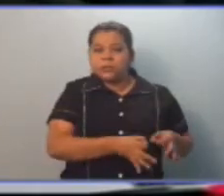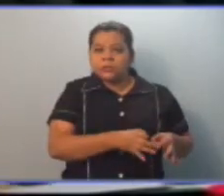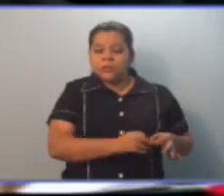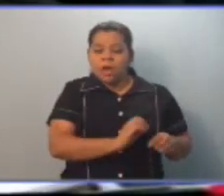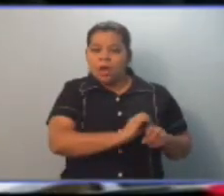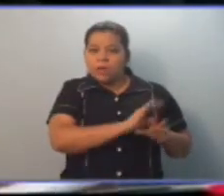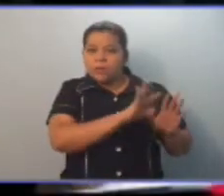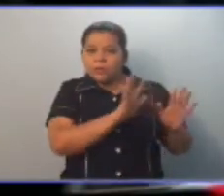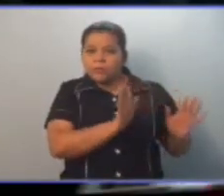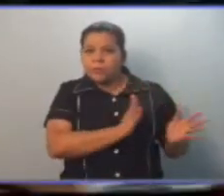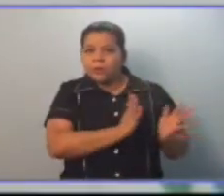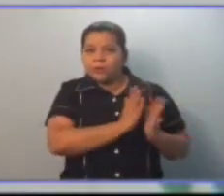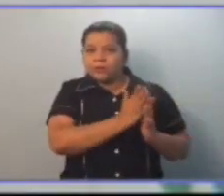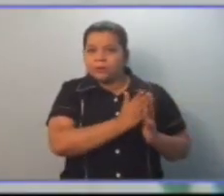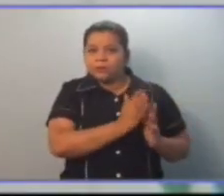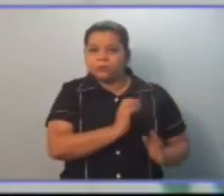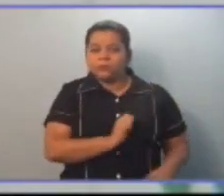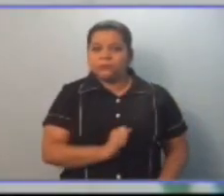transparente?